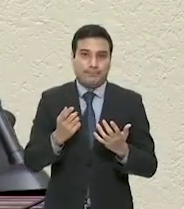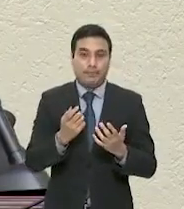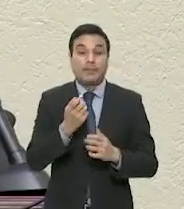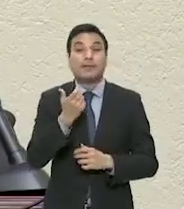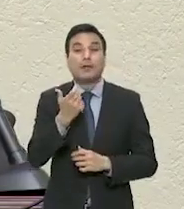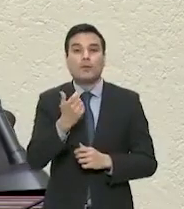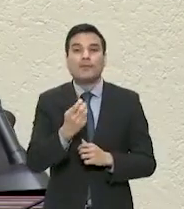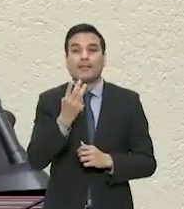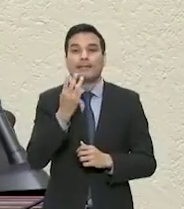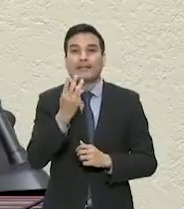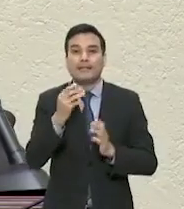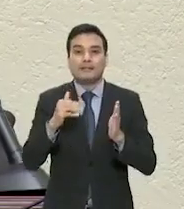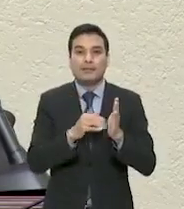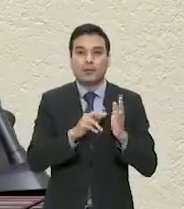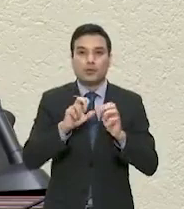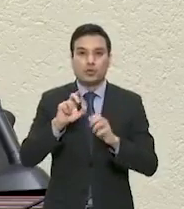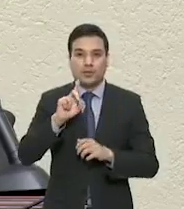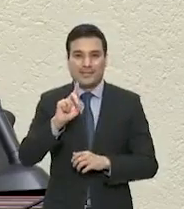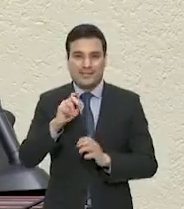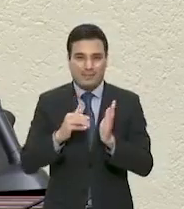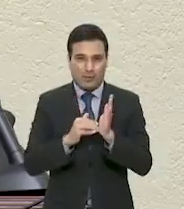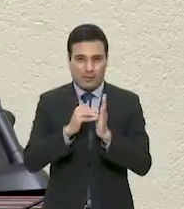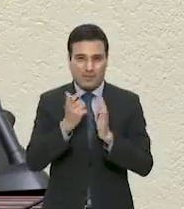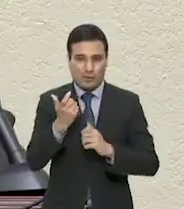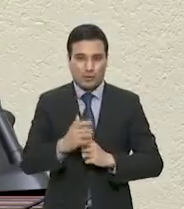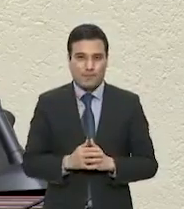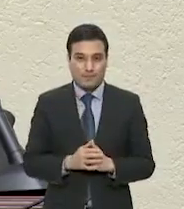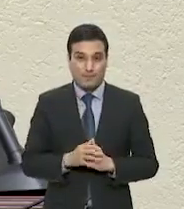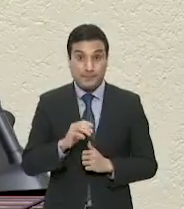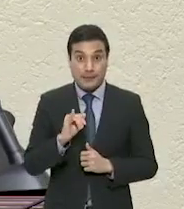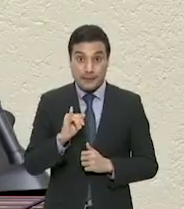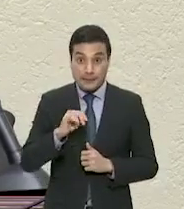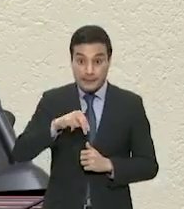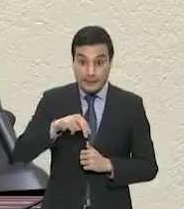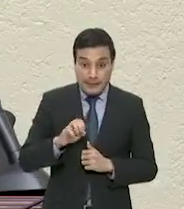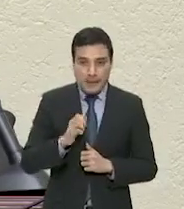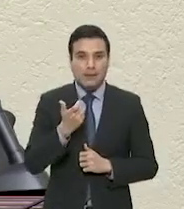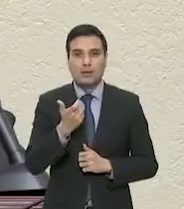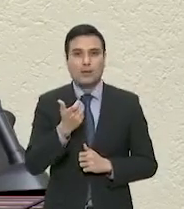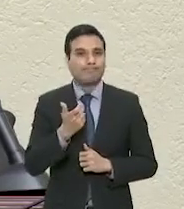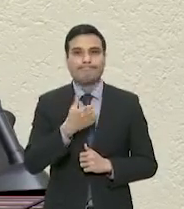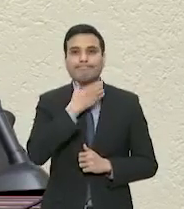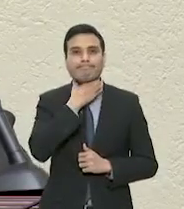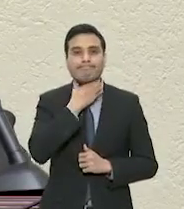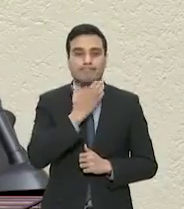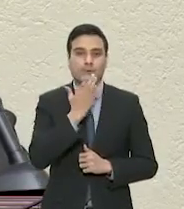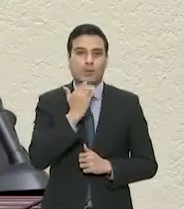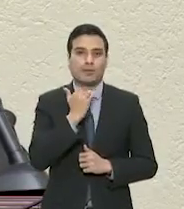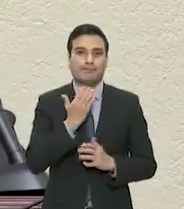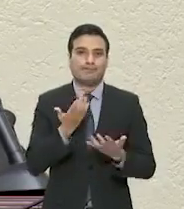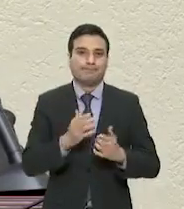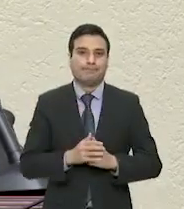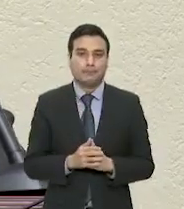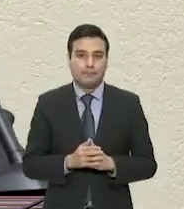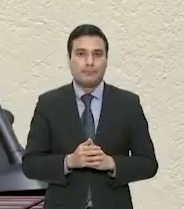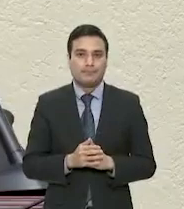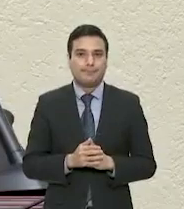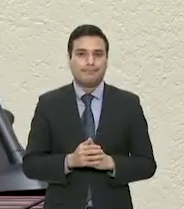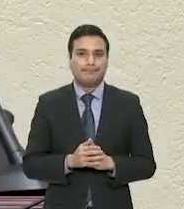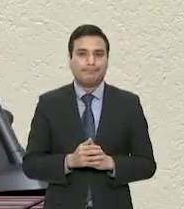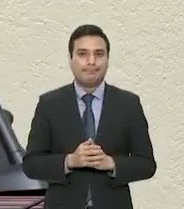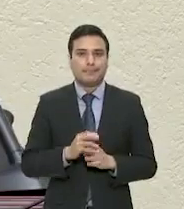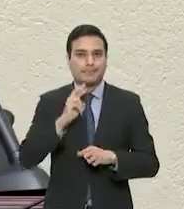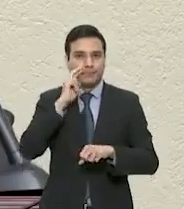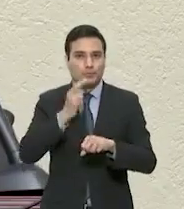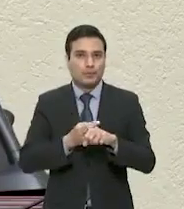ochocientos treinta millones de pesos con los que el ine simple y sencillamente hoy no cuenta nada las decisiones tomadas a